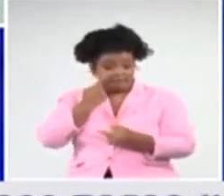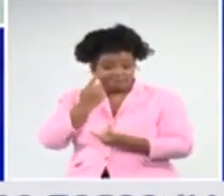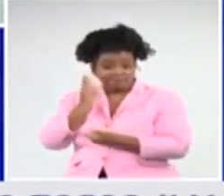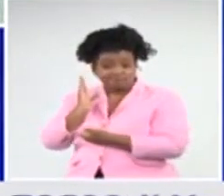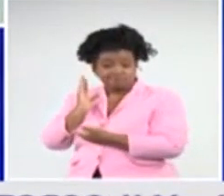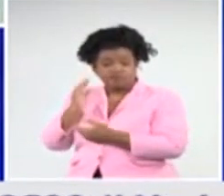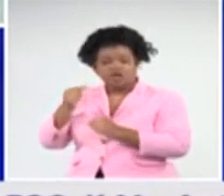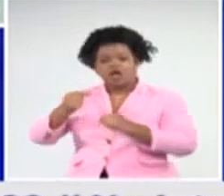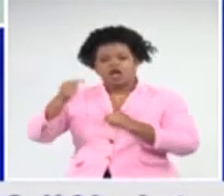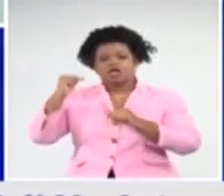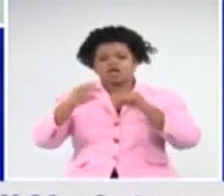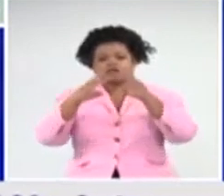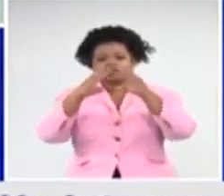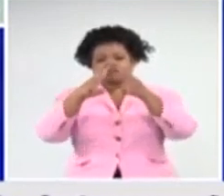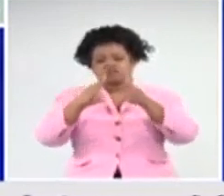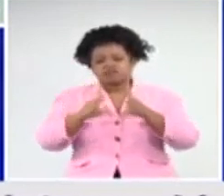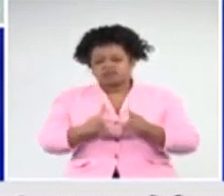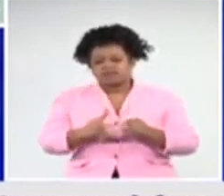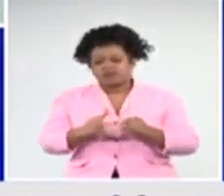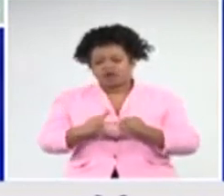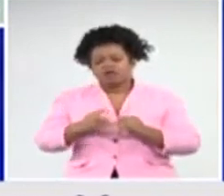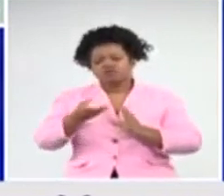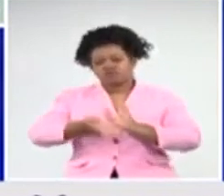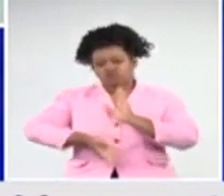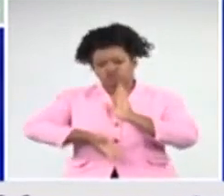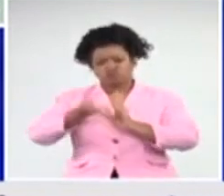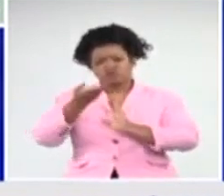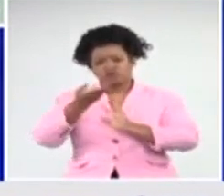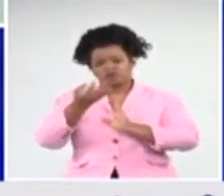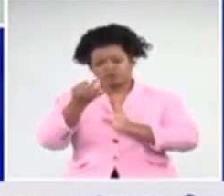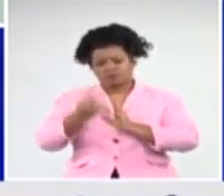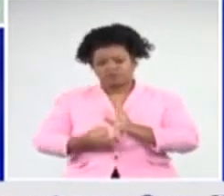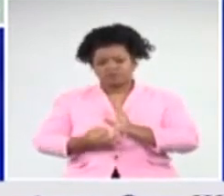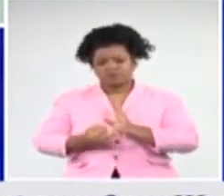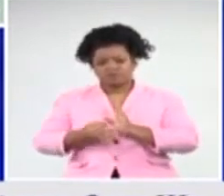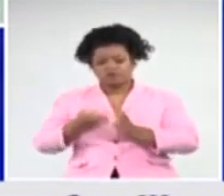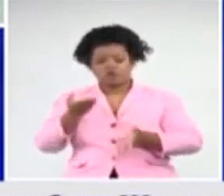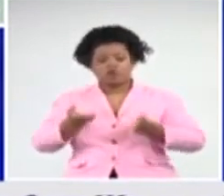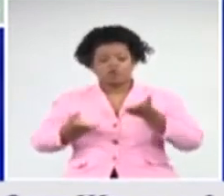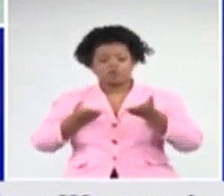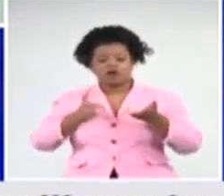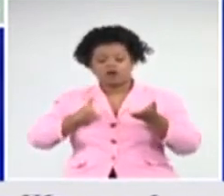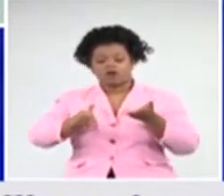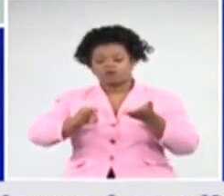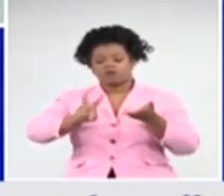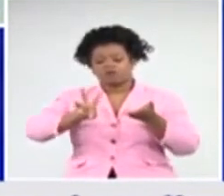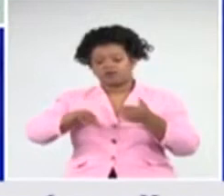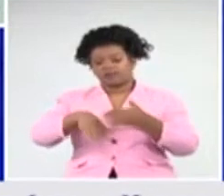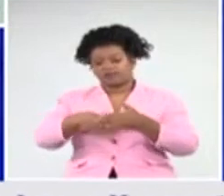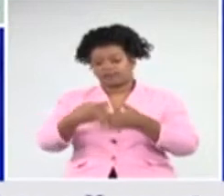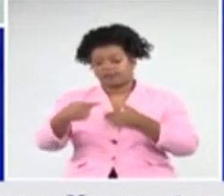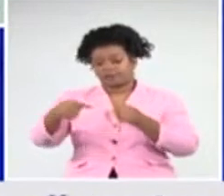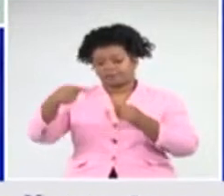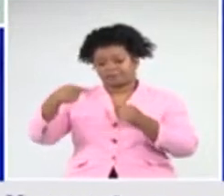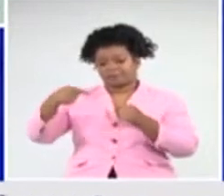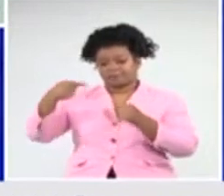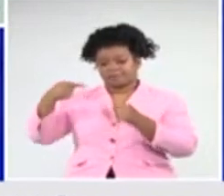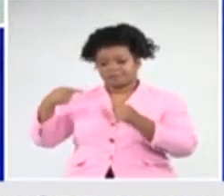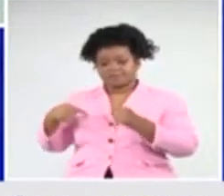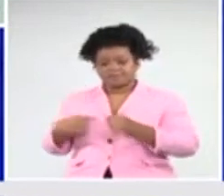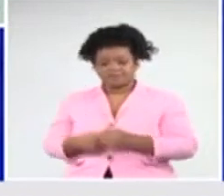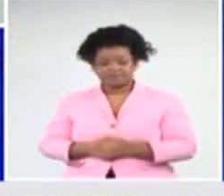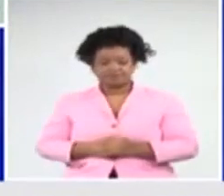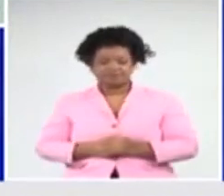con una cifra superior a la que habíamos tenido en los últimos 3 días anteriores.